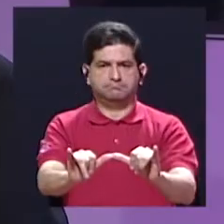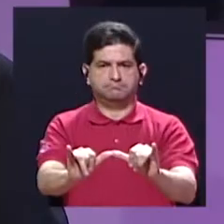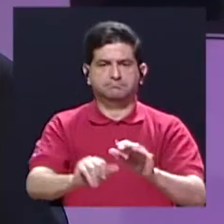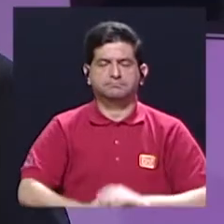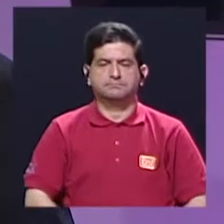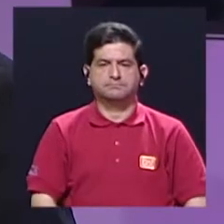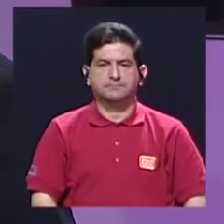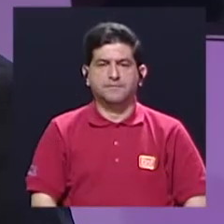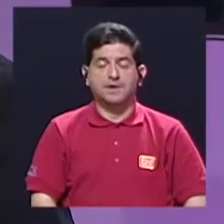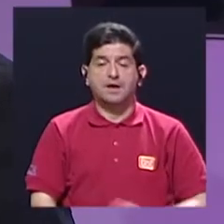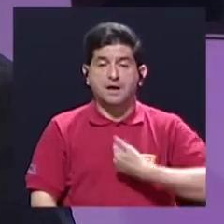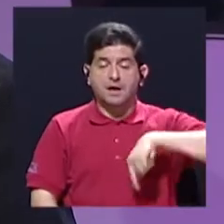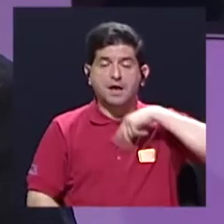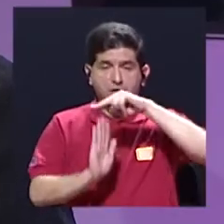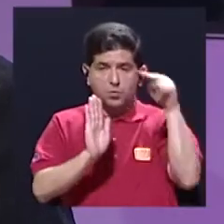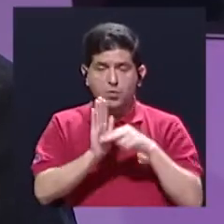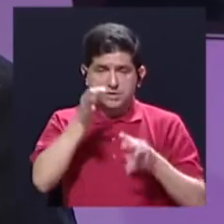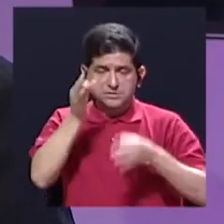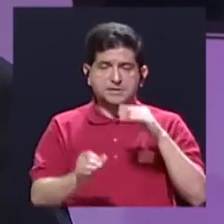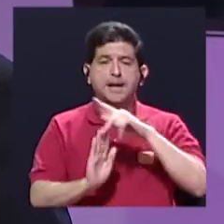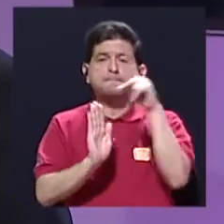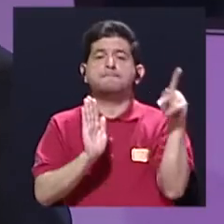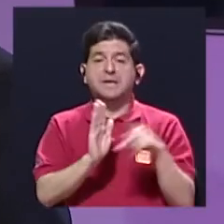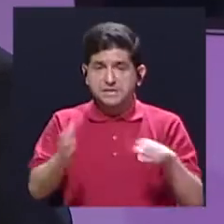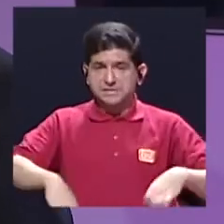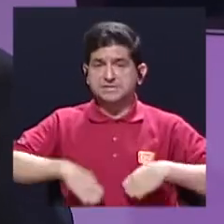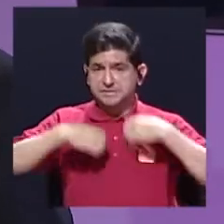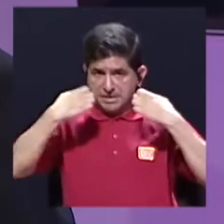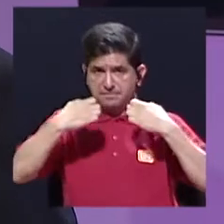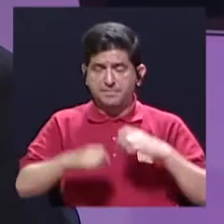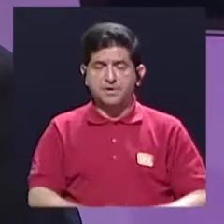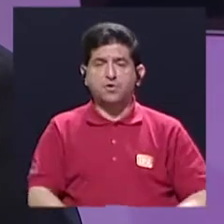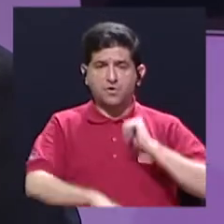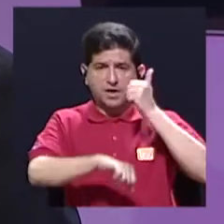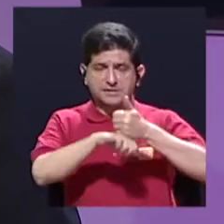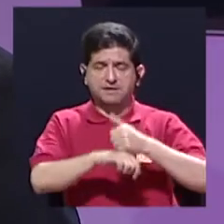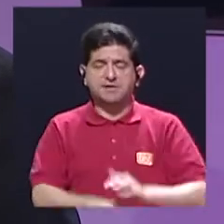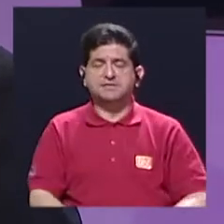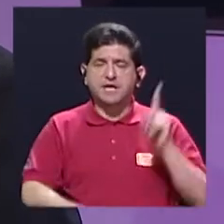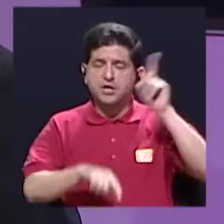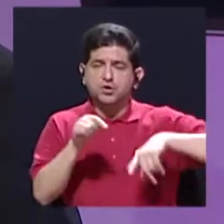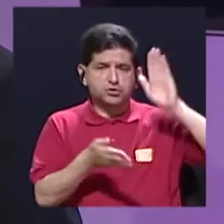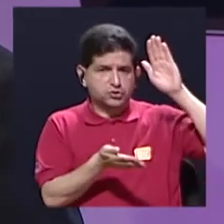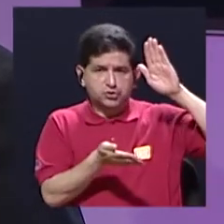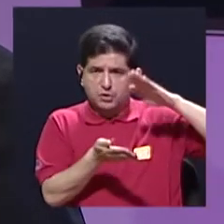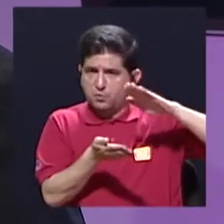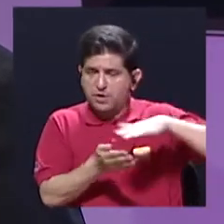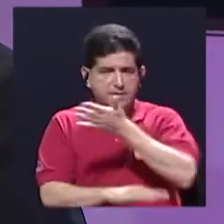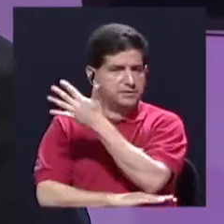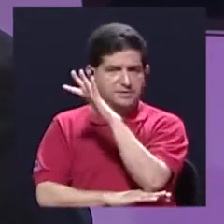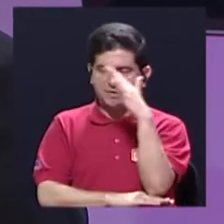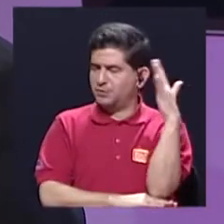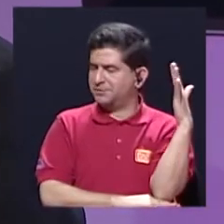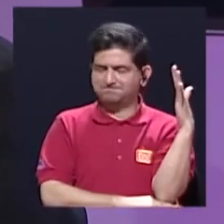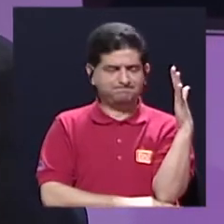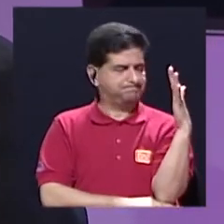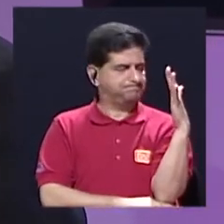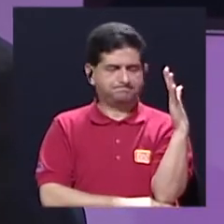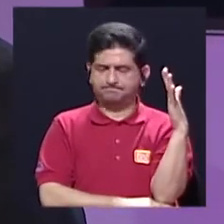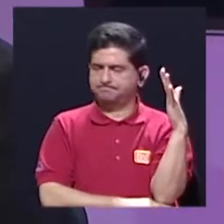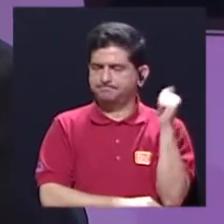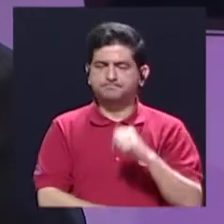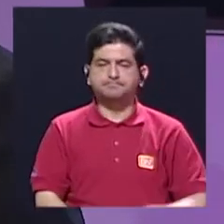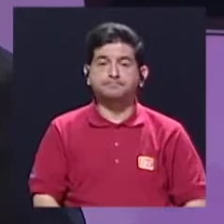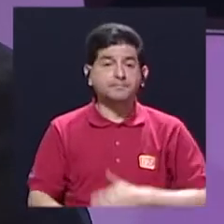en nuestro marco jurídico un principio que define como irreductible al bosque. Por